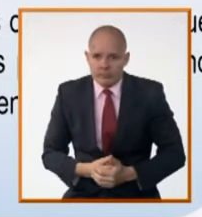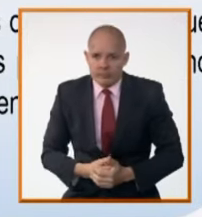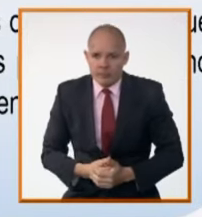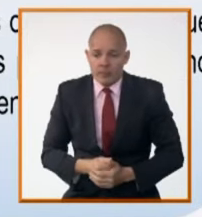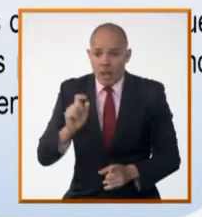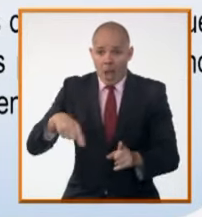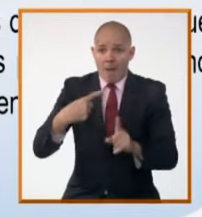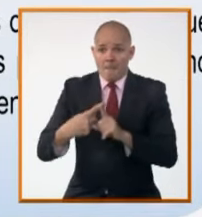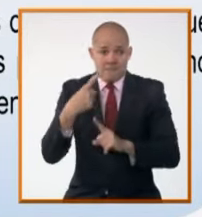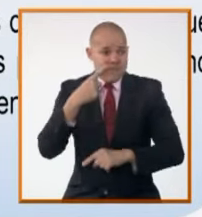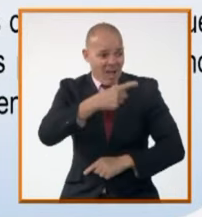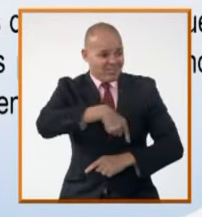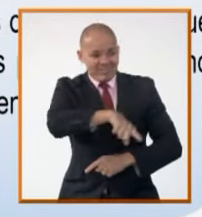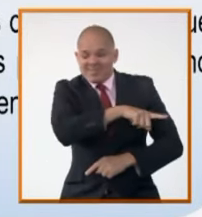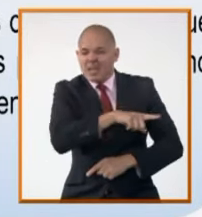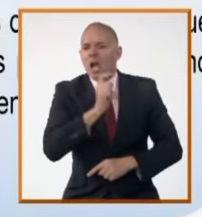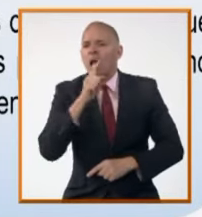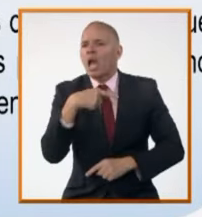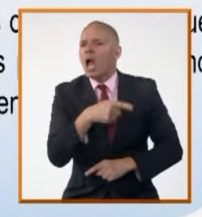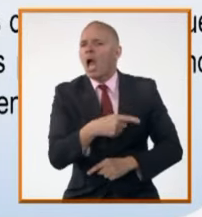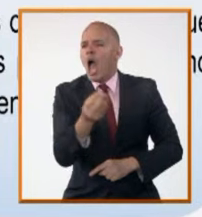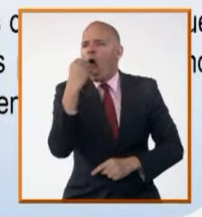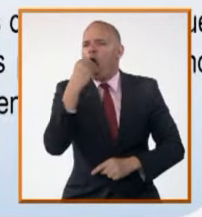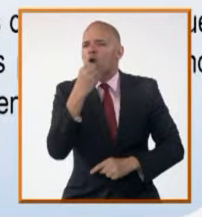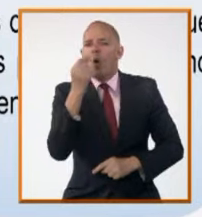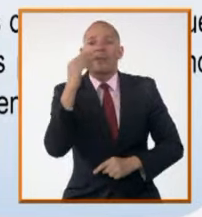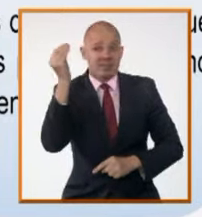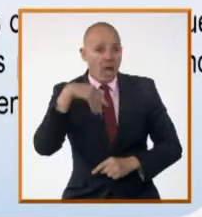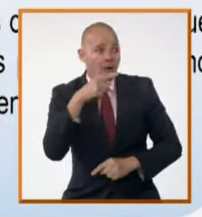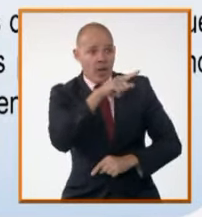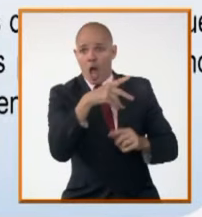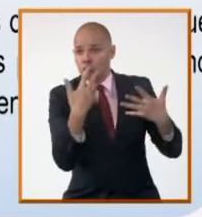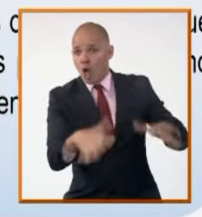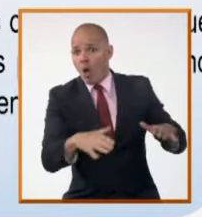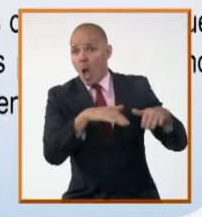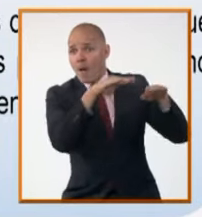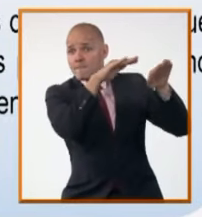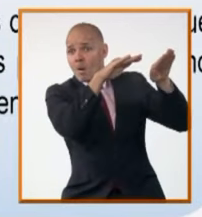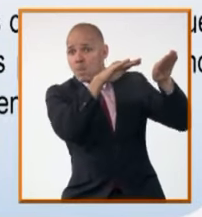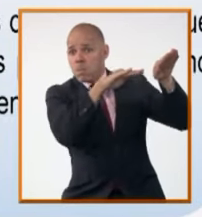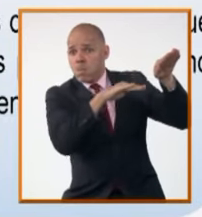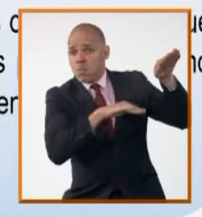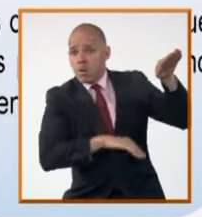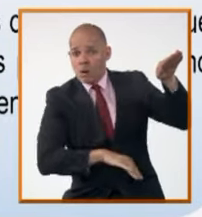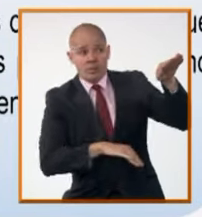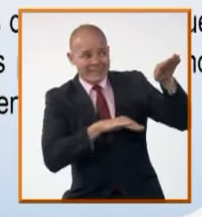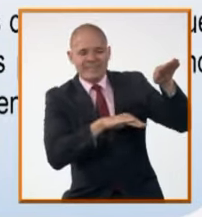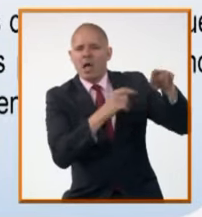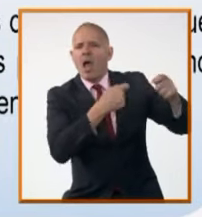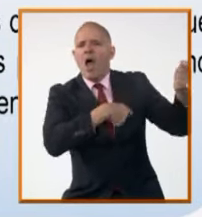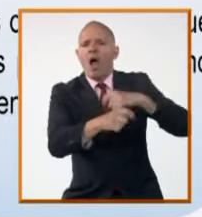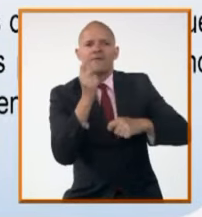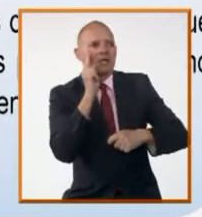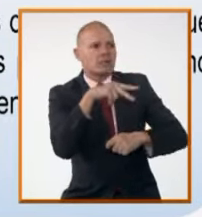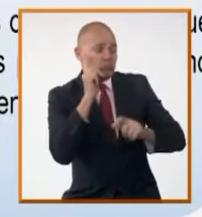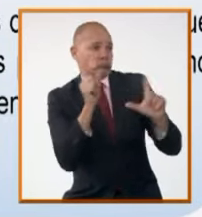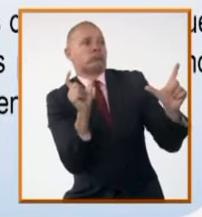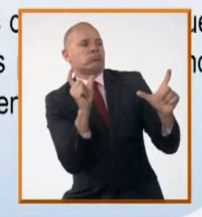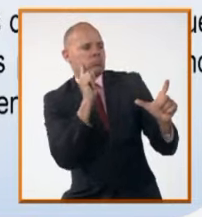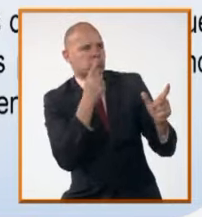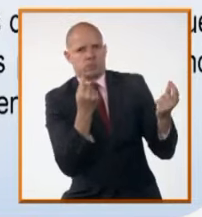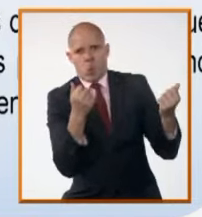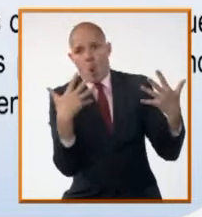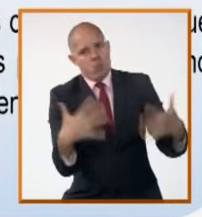de la población a precios que no son determinados por el tipo de cambio en divisa normal,